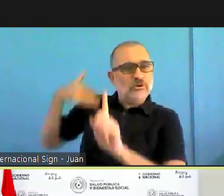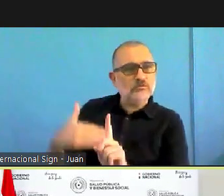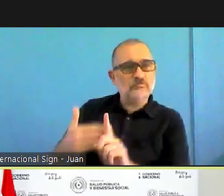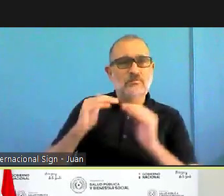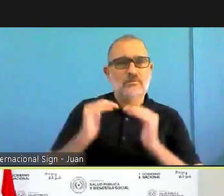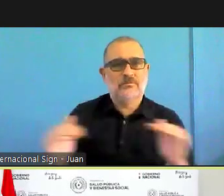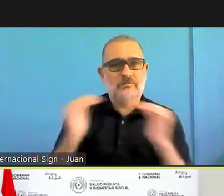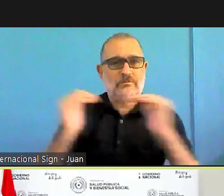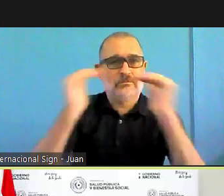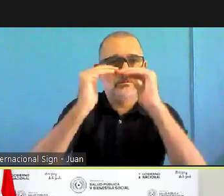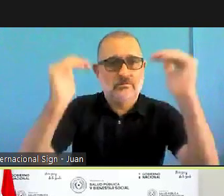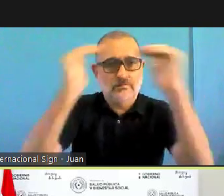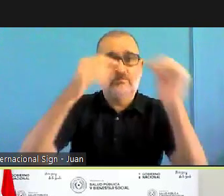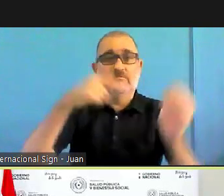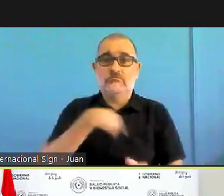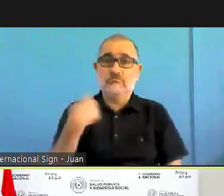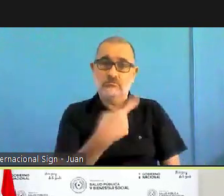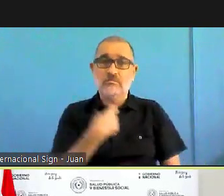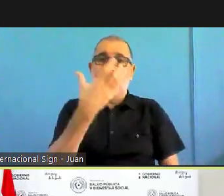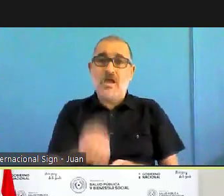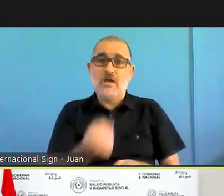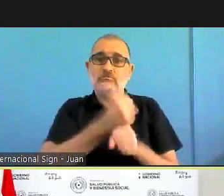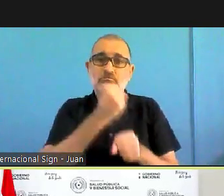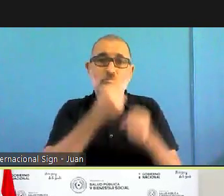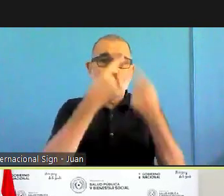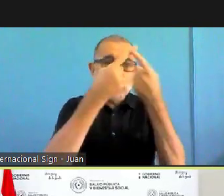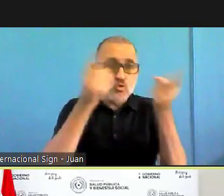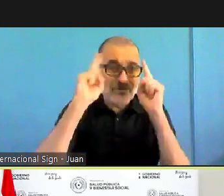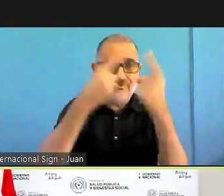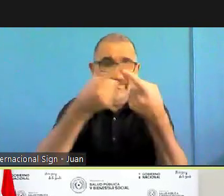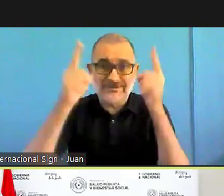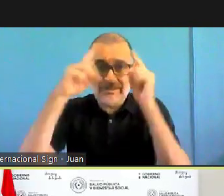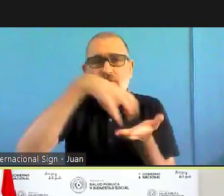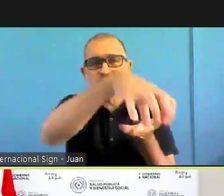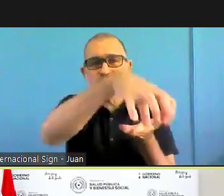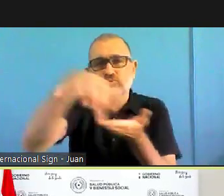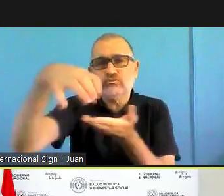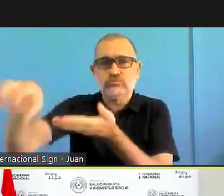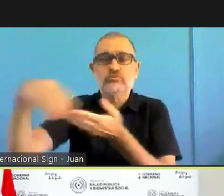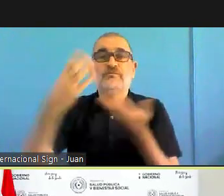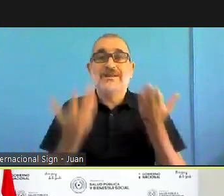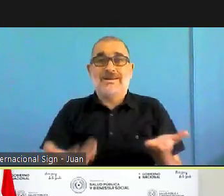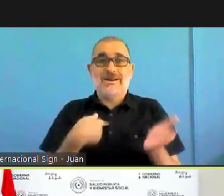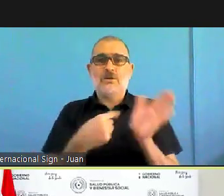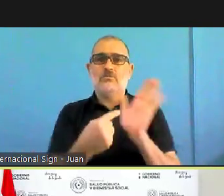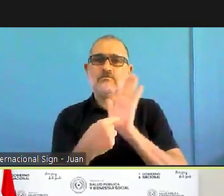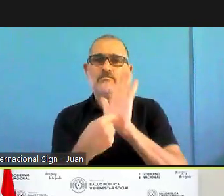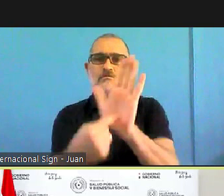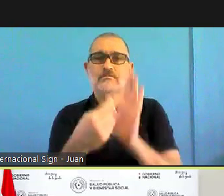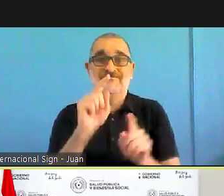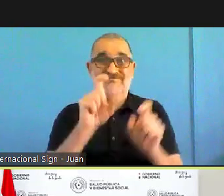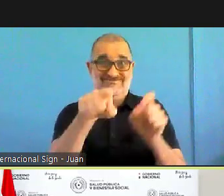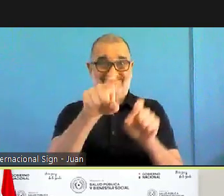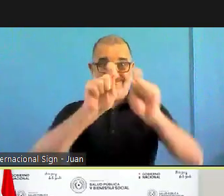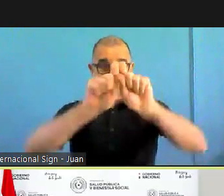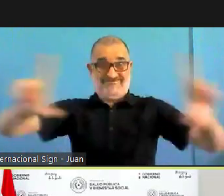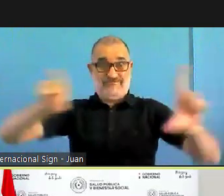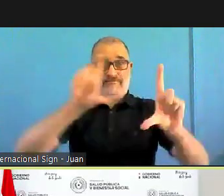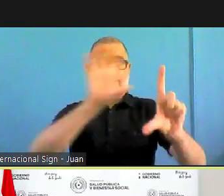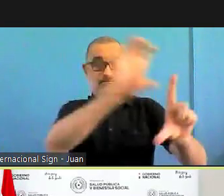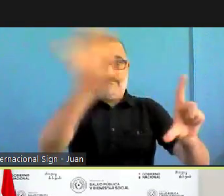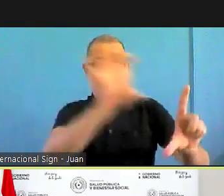mental. Fíjense que el enfoque de salud mental es comparte ese enfoque de enfermedades